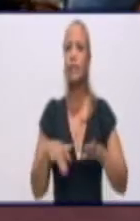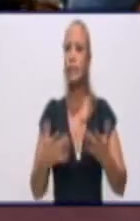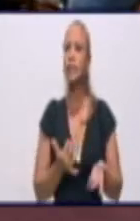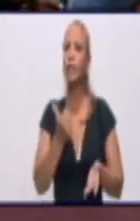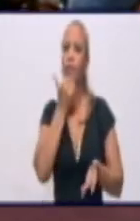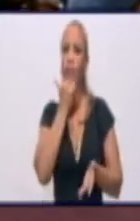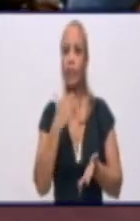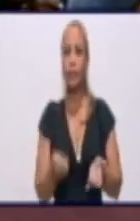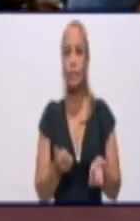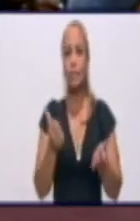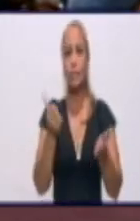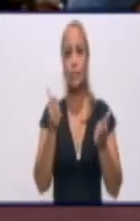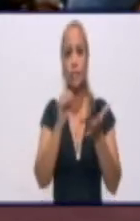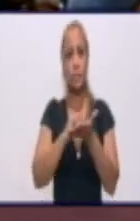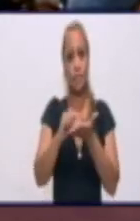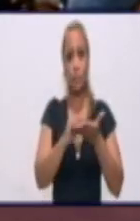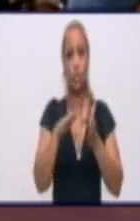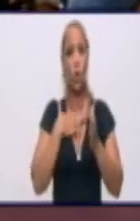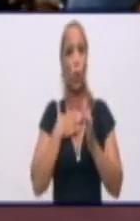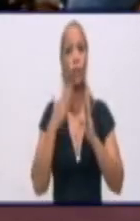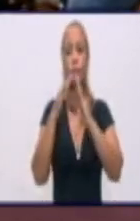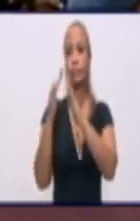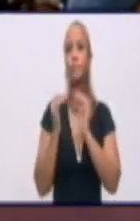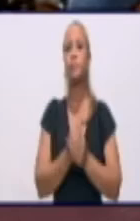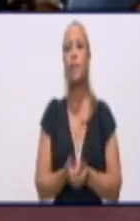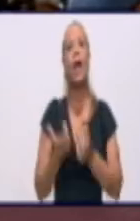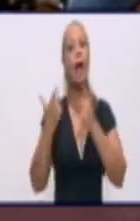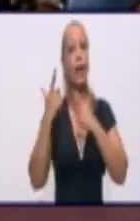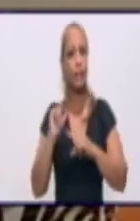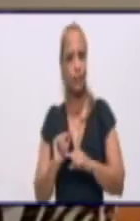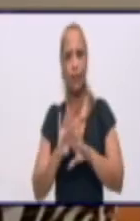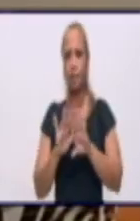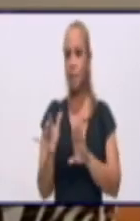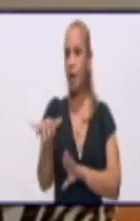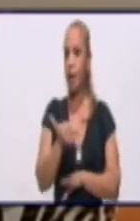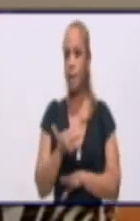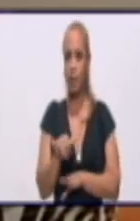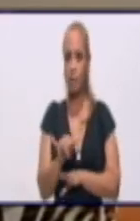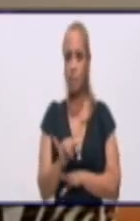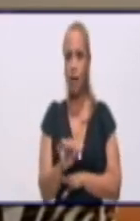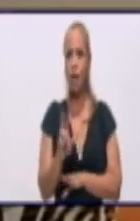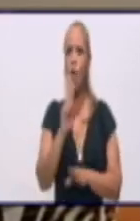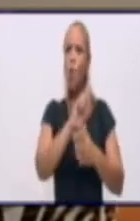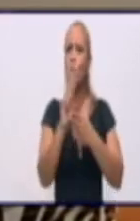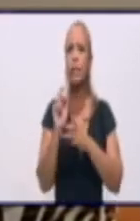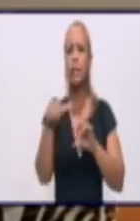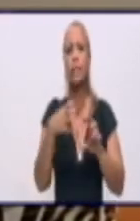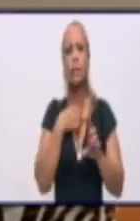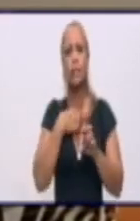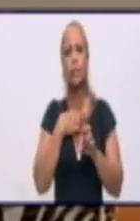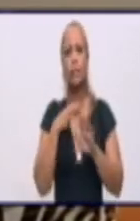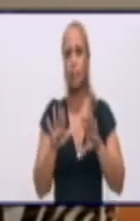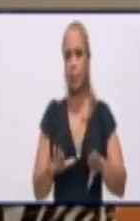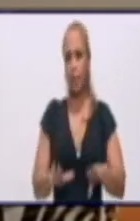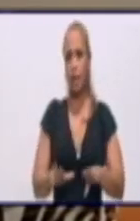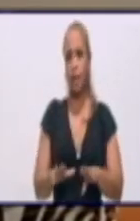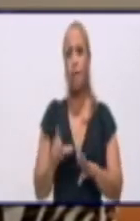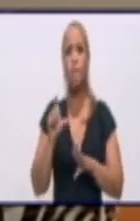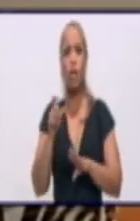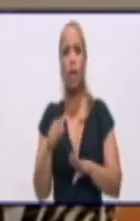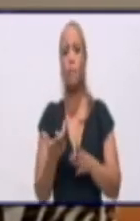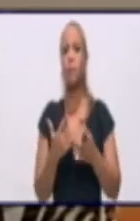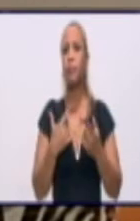servicio en nuestras viviendas? Sí, bueno, ayer prácticamente las mismas unidades térmicas que hemos dicho en estos días se mantenían fuera. Guitera todavía